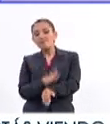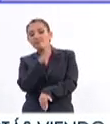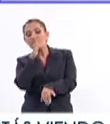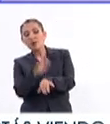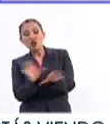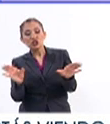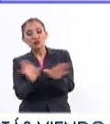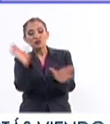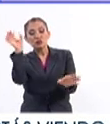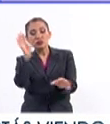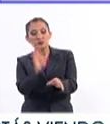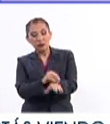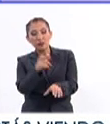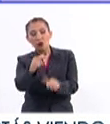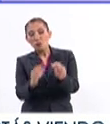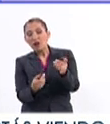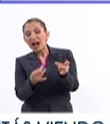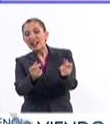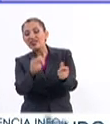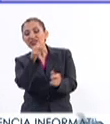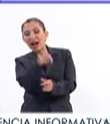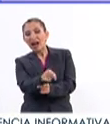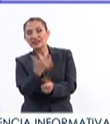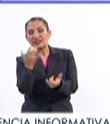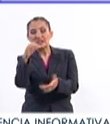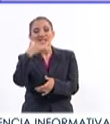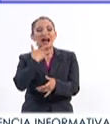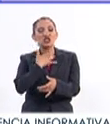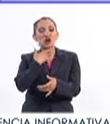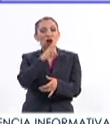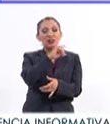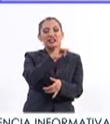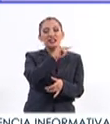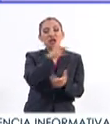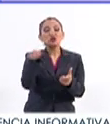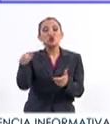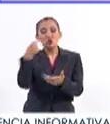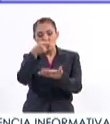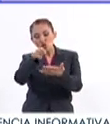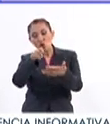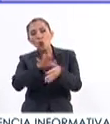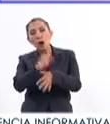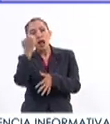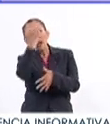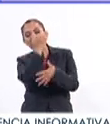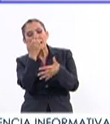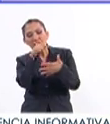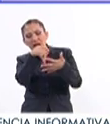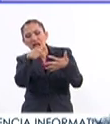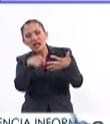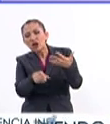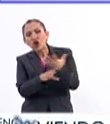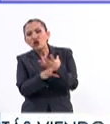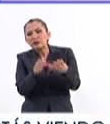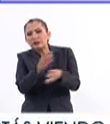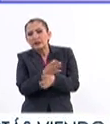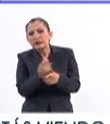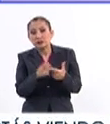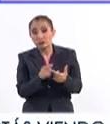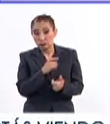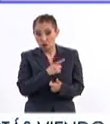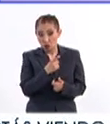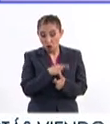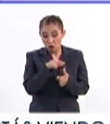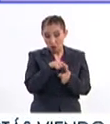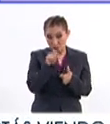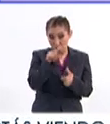calificar o certificar el nivel de calidad de gasolina y diésel, ¿qué es lo que esencialmente miden ustedes? ¿Solamente